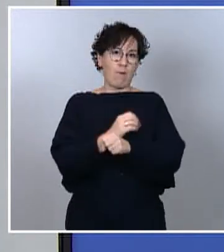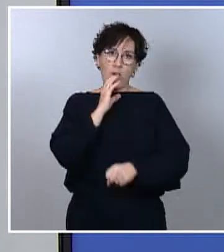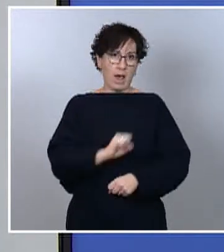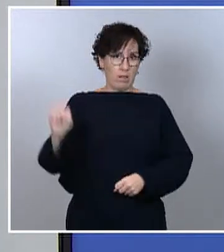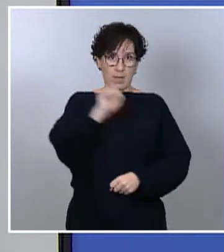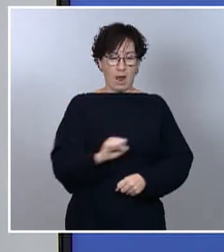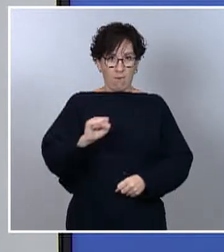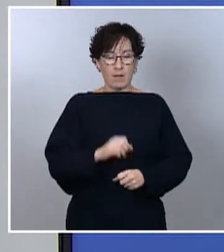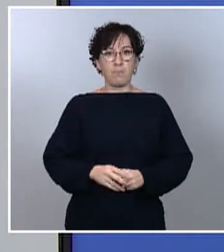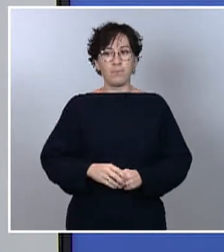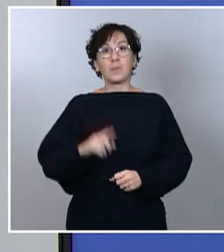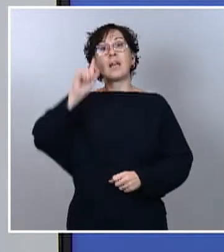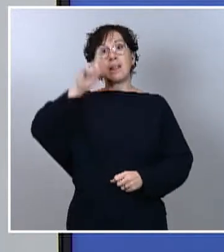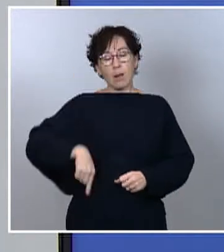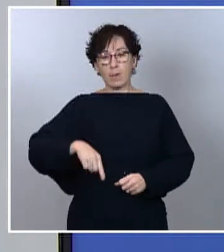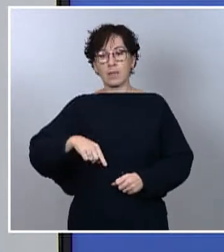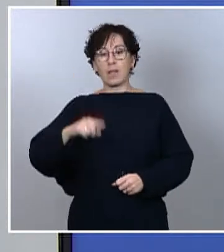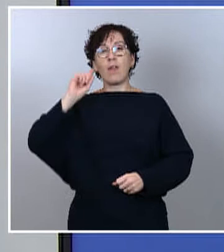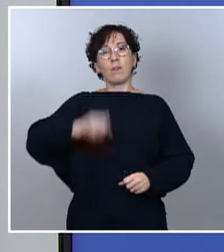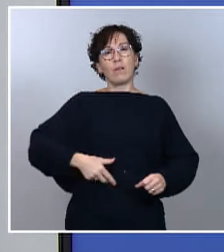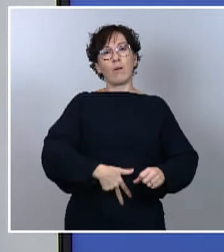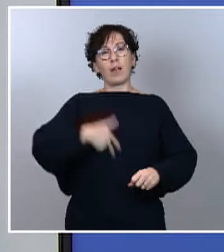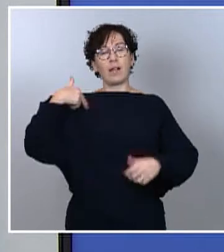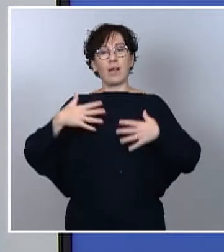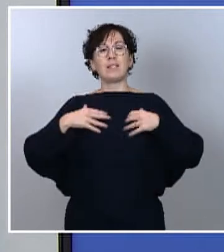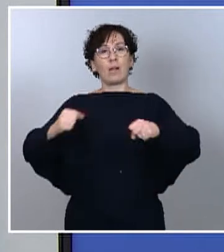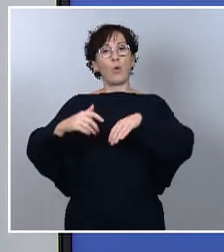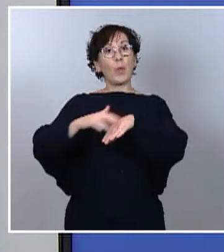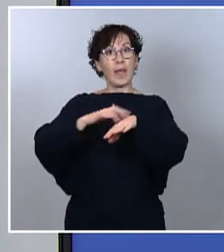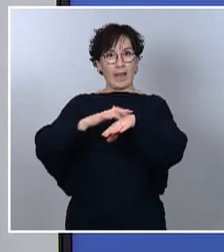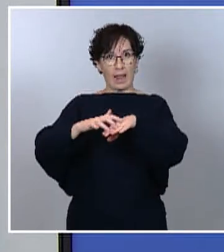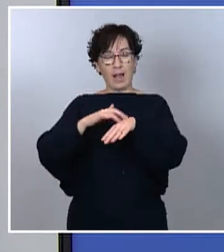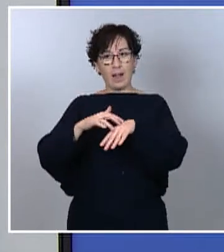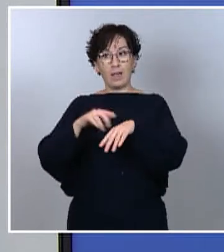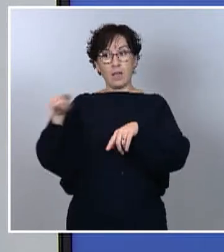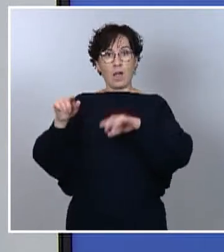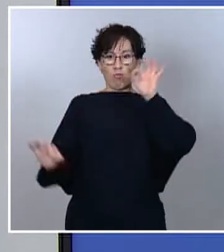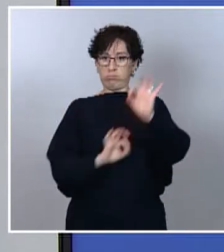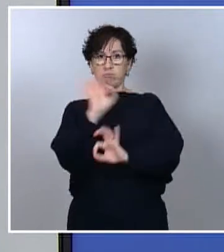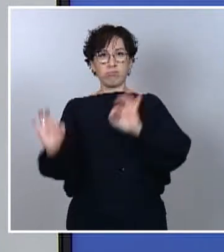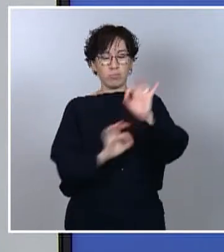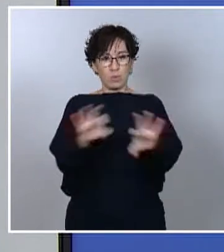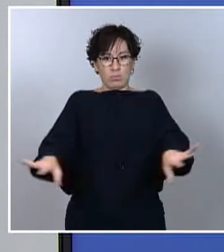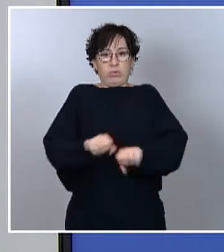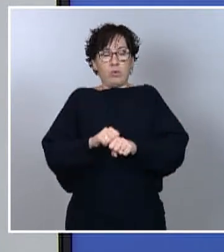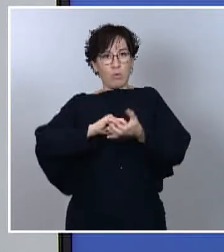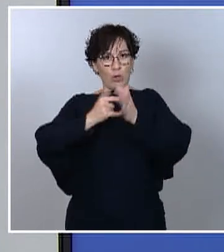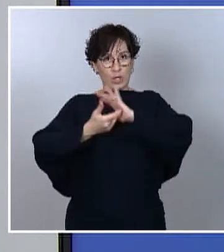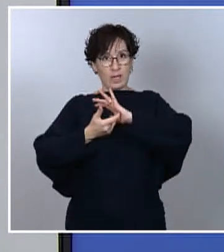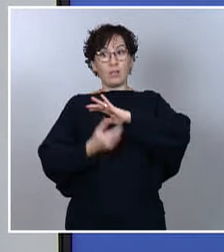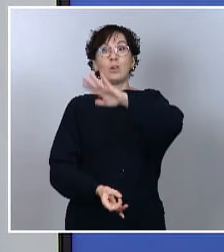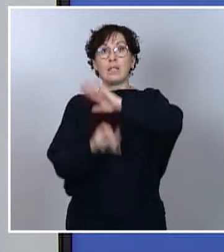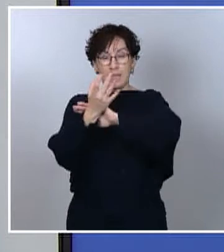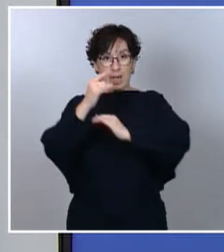Dirección General de Salud Digital del Ministerio de Sanidad, que ha orquestado todo el proyecto y ha desarrollado el sistema de información